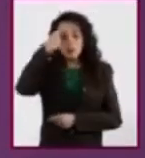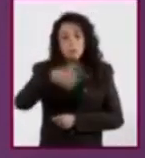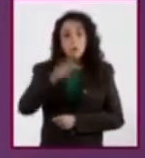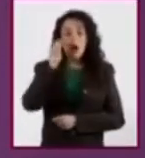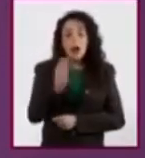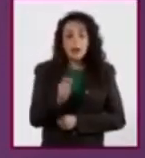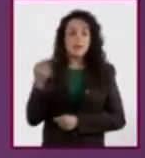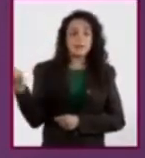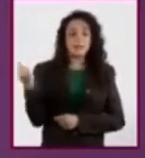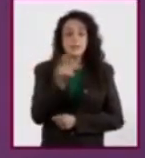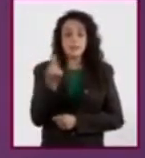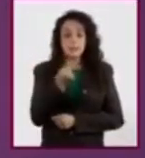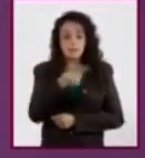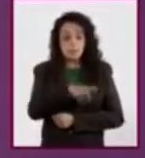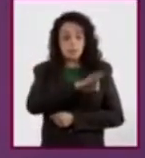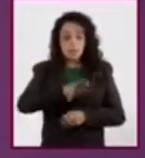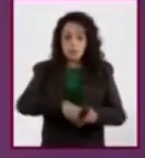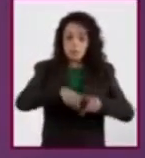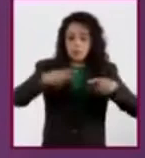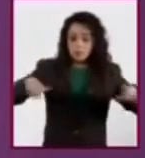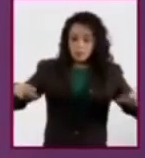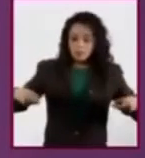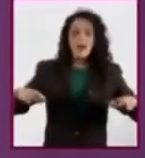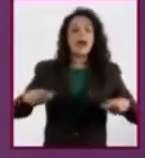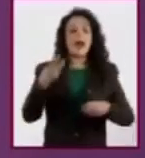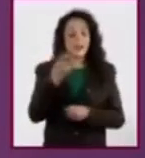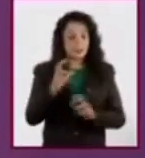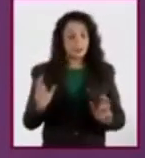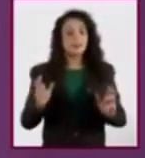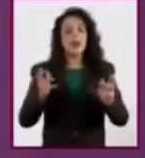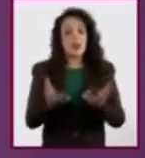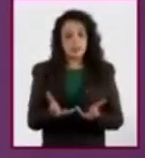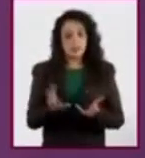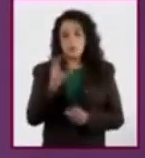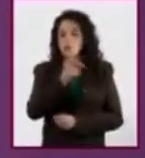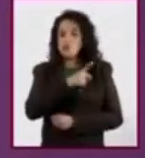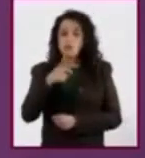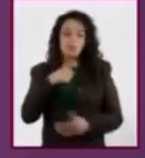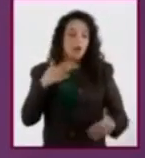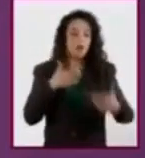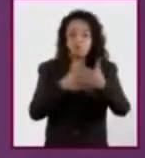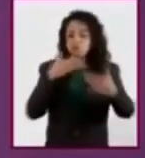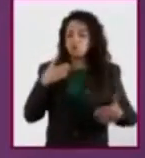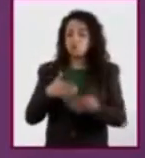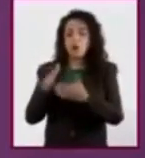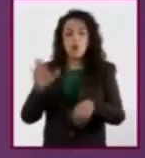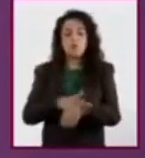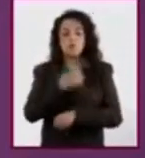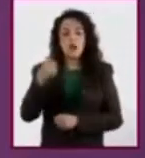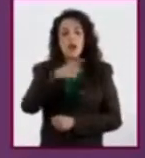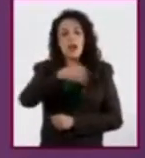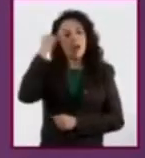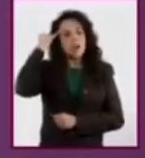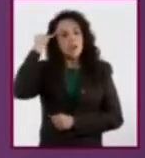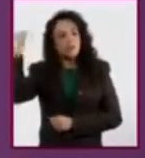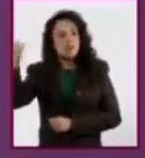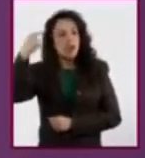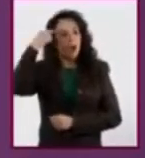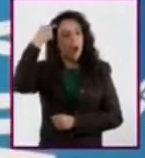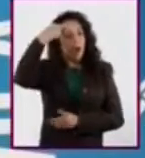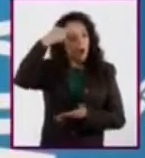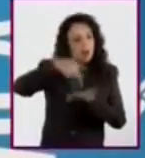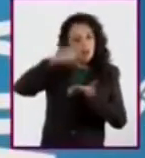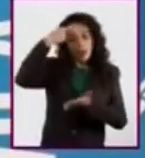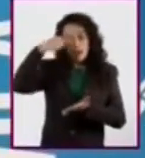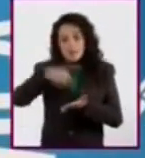que requieren para su desarrollo personal, sin que se limite por ideas, estereotipos o roles que establece la